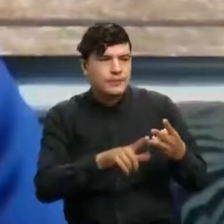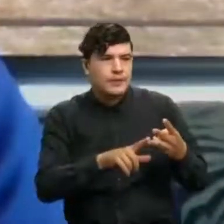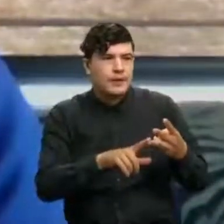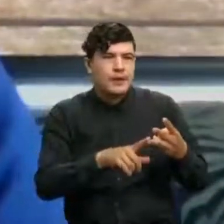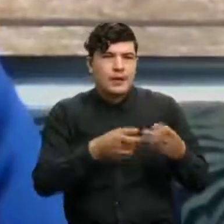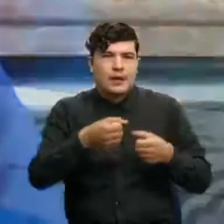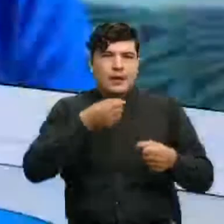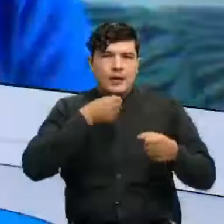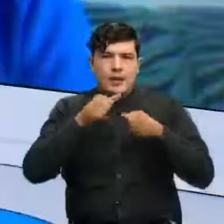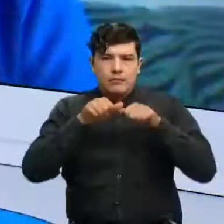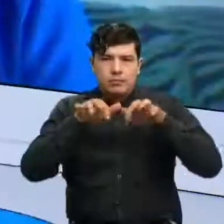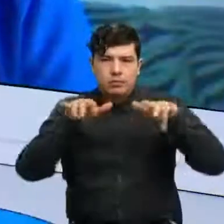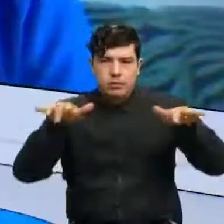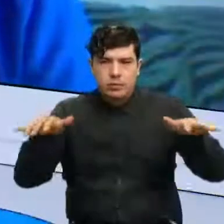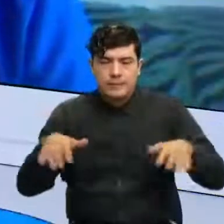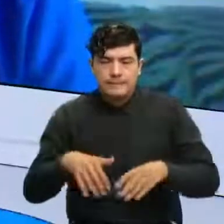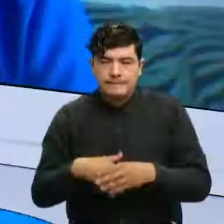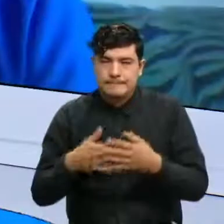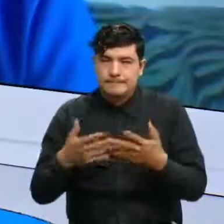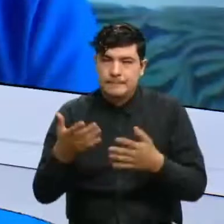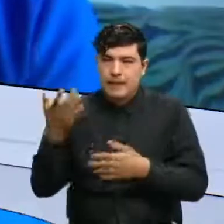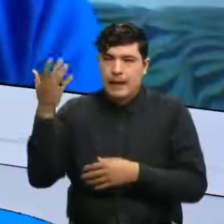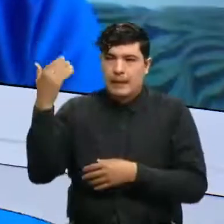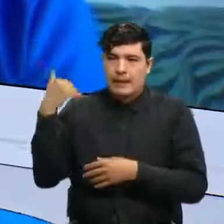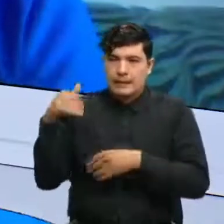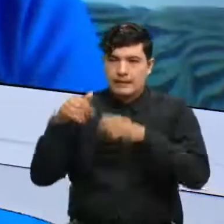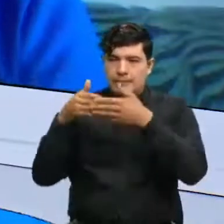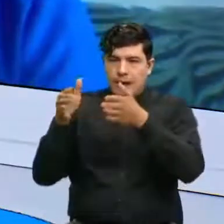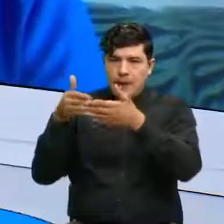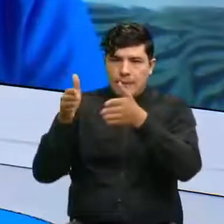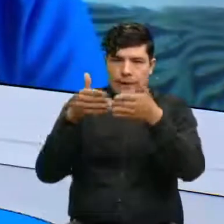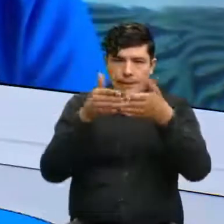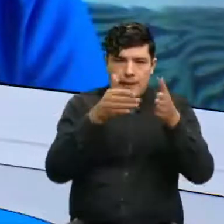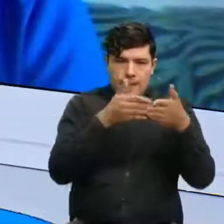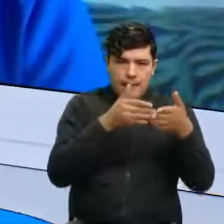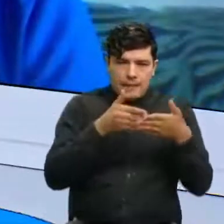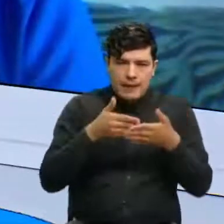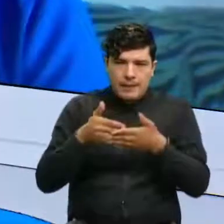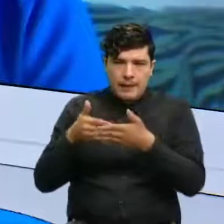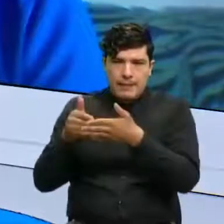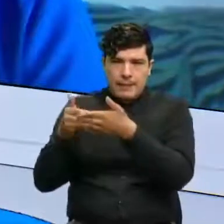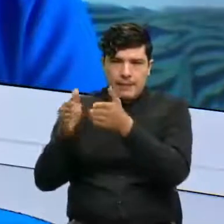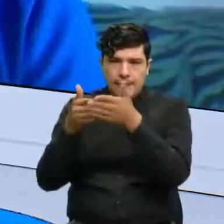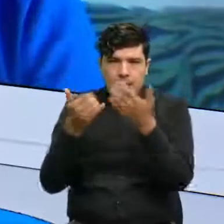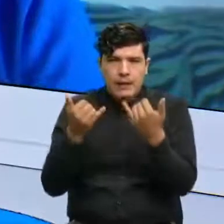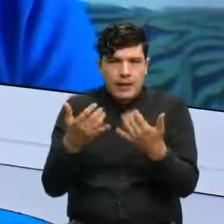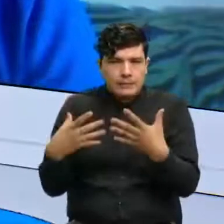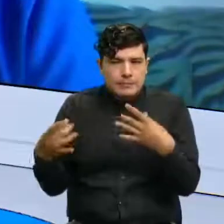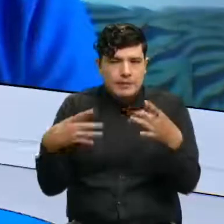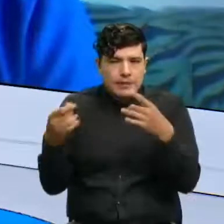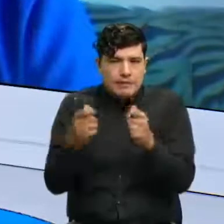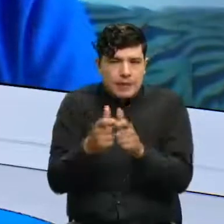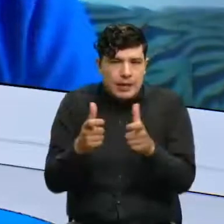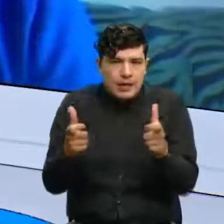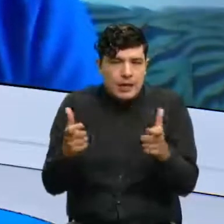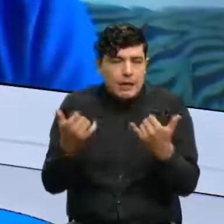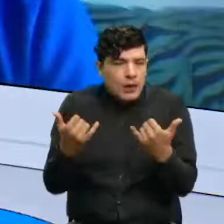de contacto que luego uno se olvida y está cercano a las personas asintomáticas y se contagian. ¿Qué